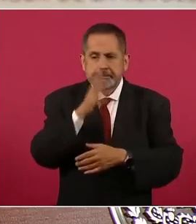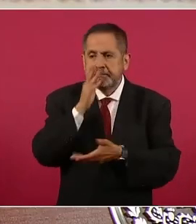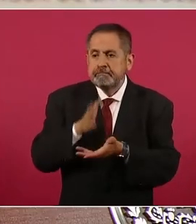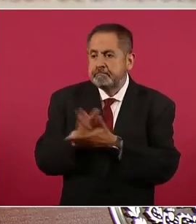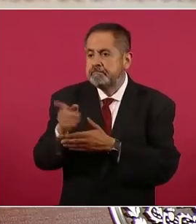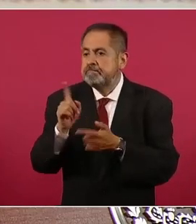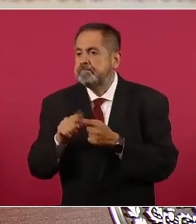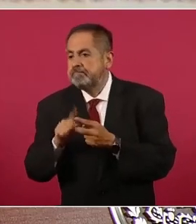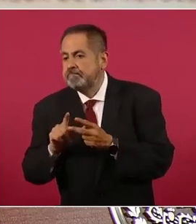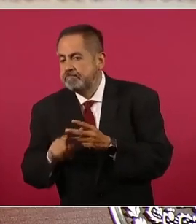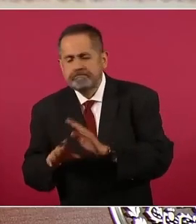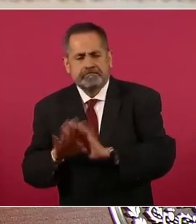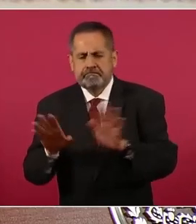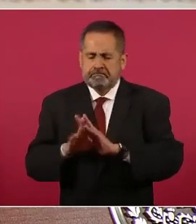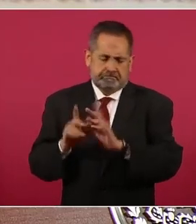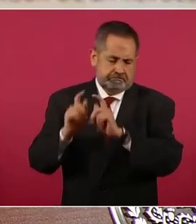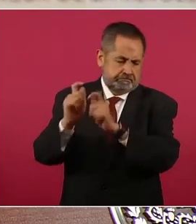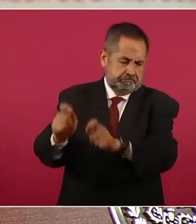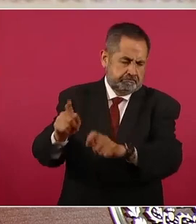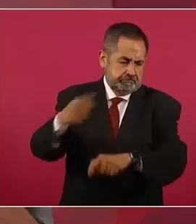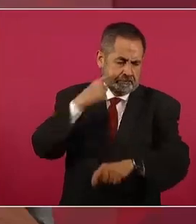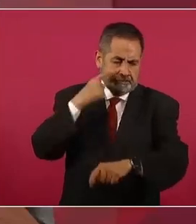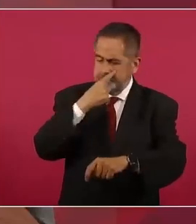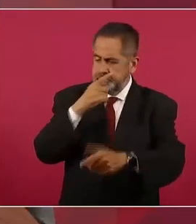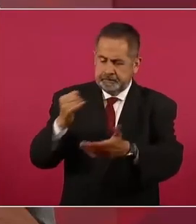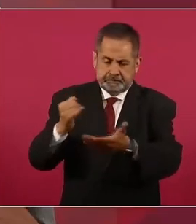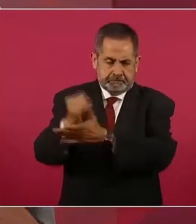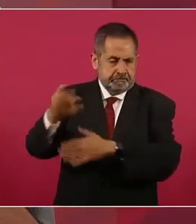caso y en todos.